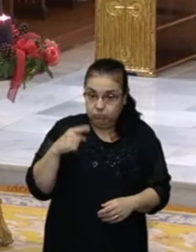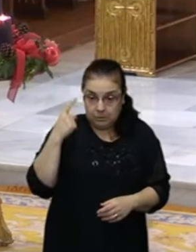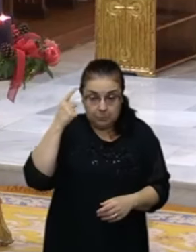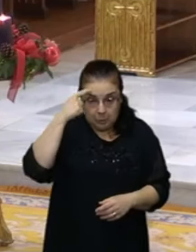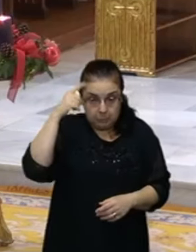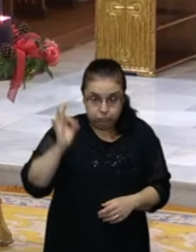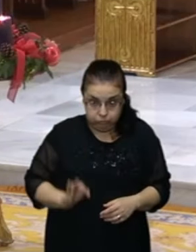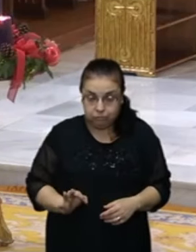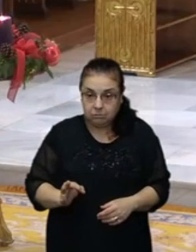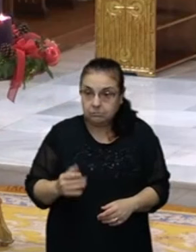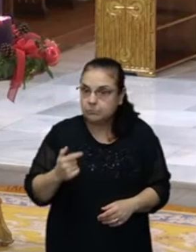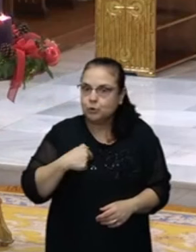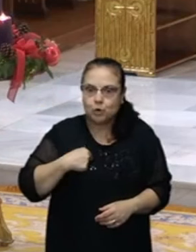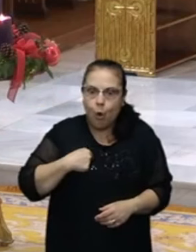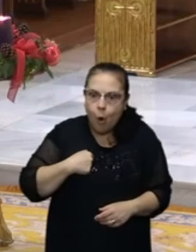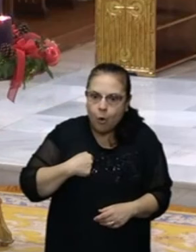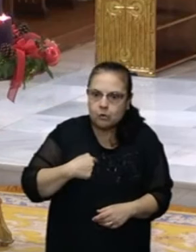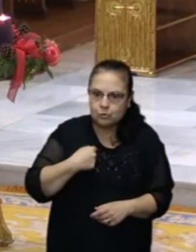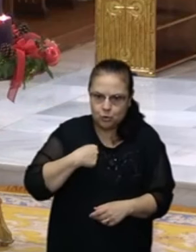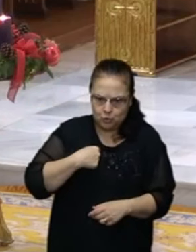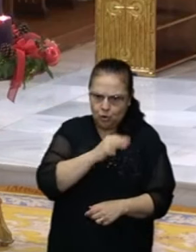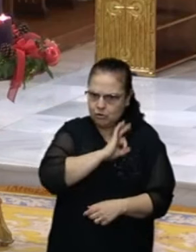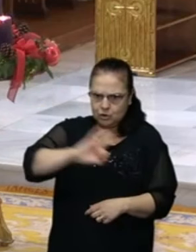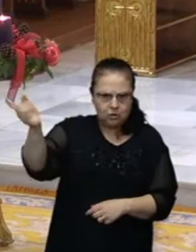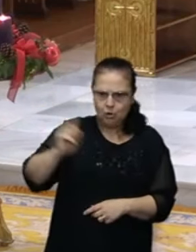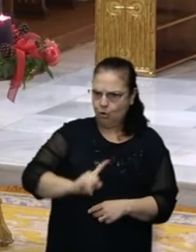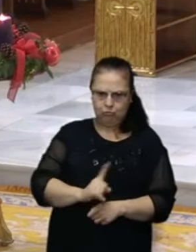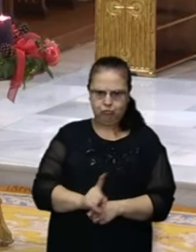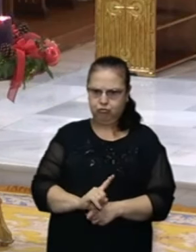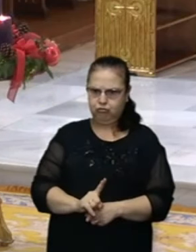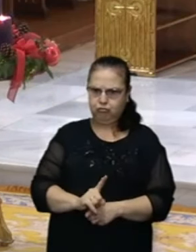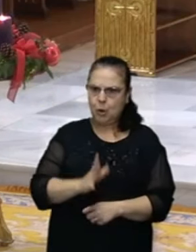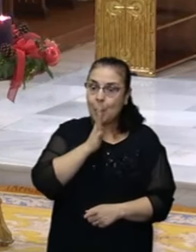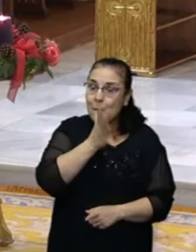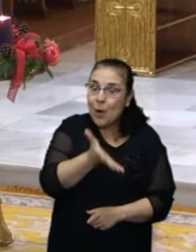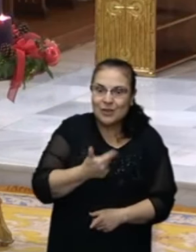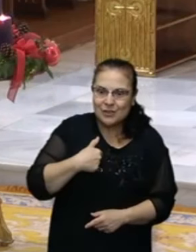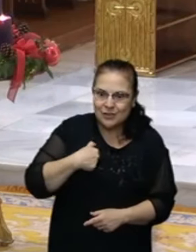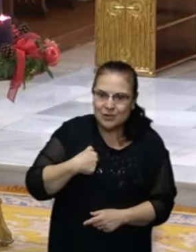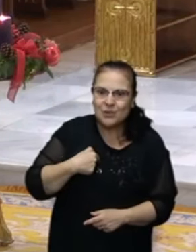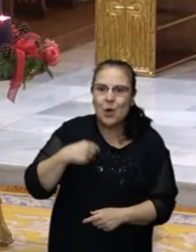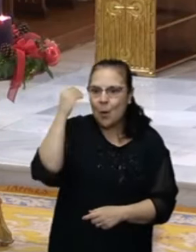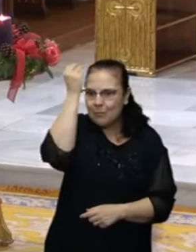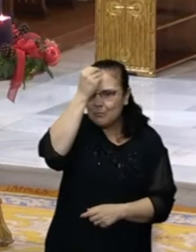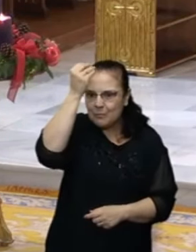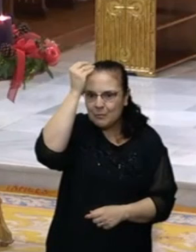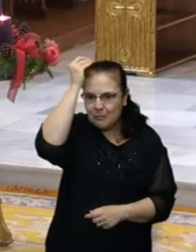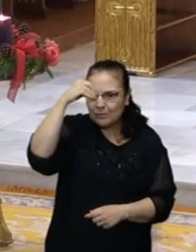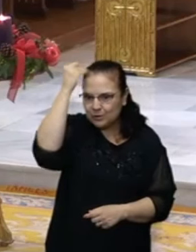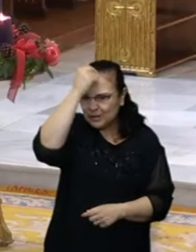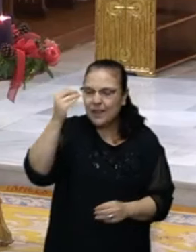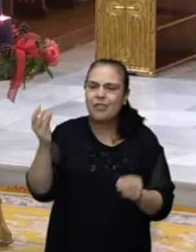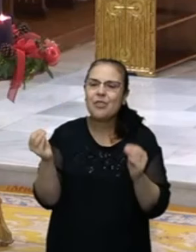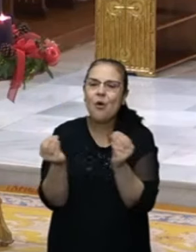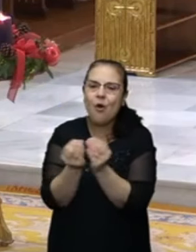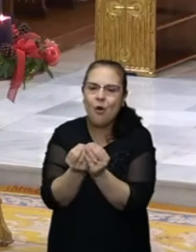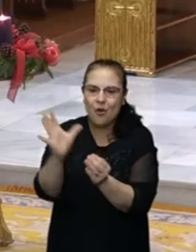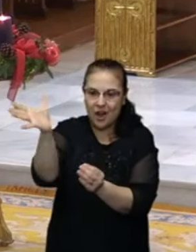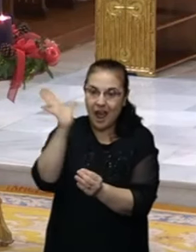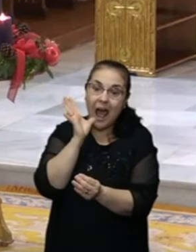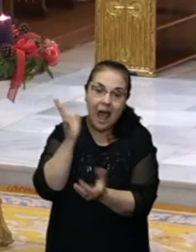es el Señor, porque si yo bautizo con agua, el que viene detrás de mí, al que no